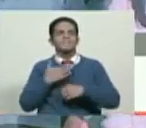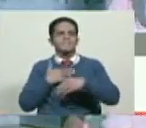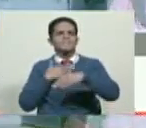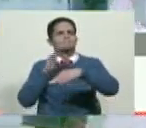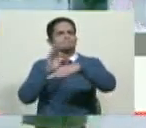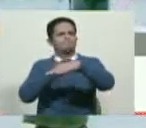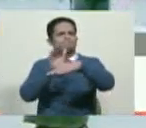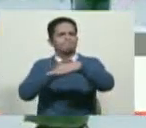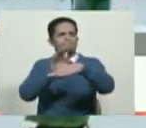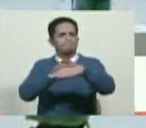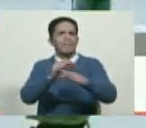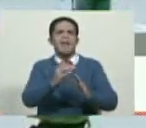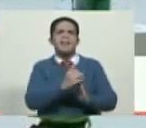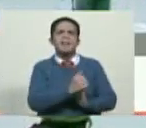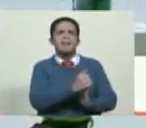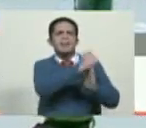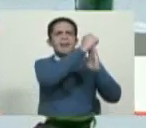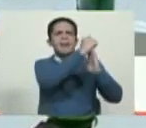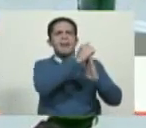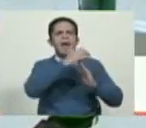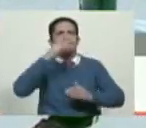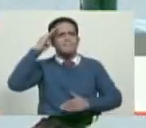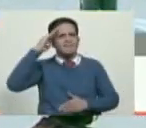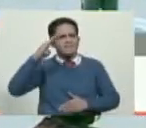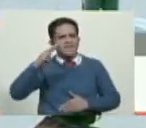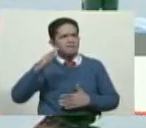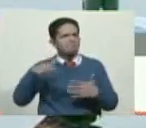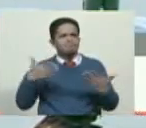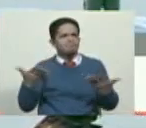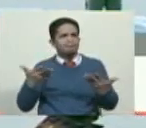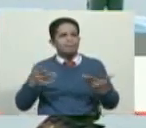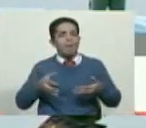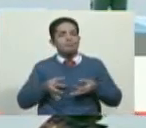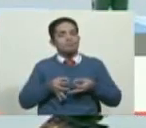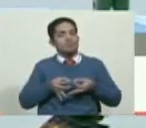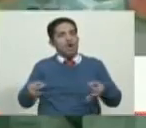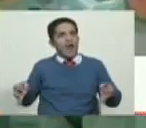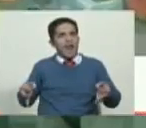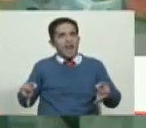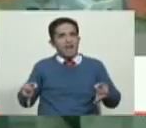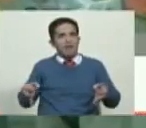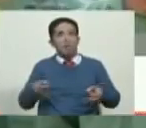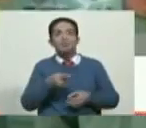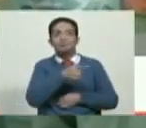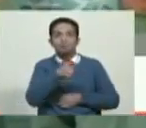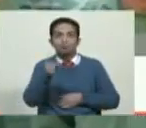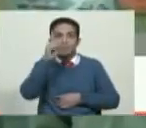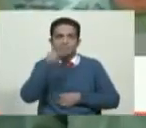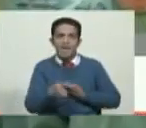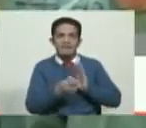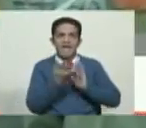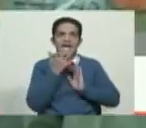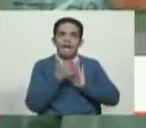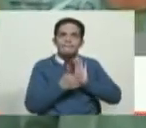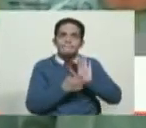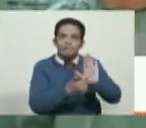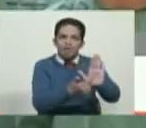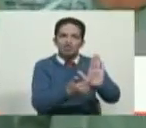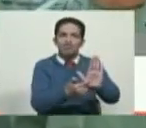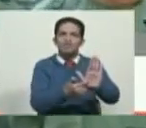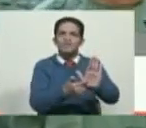liderazgo militar eminentemente moral, a dar el ejemplo en el cumplimiento del